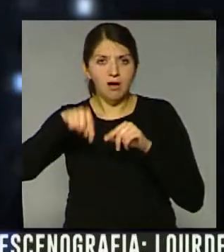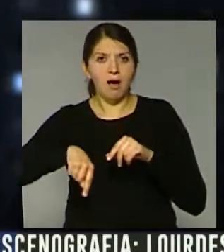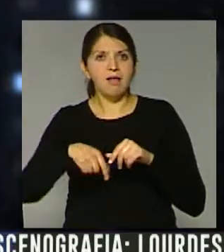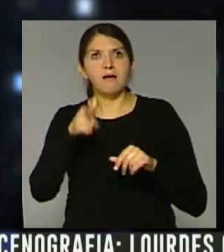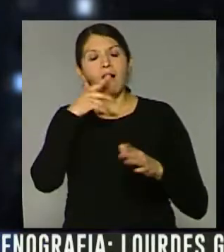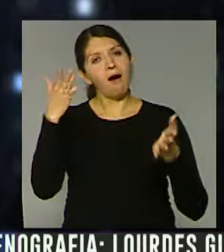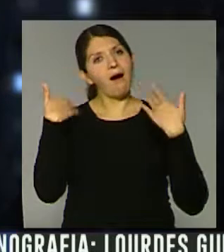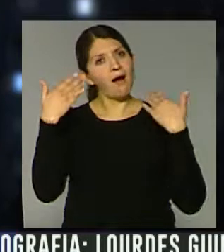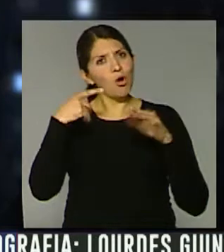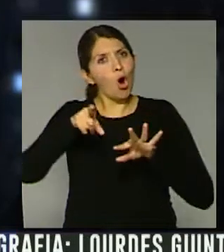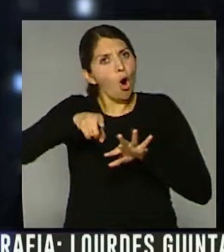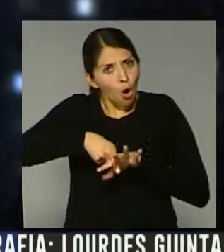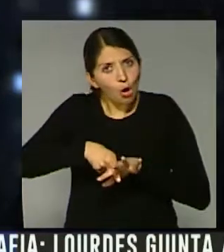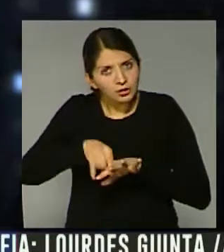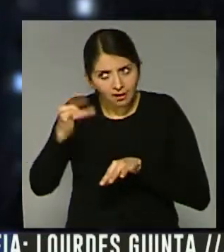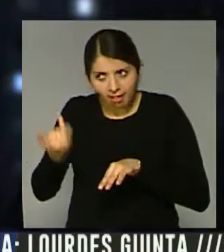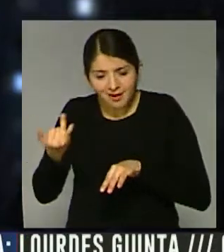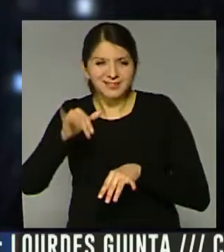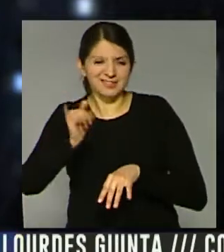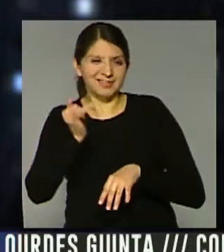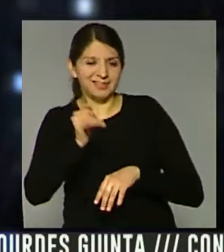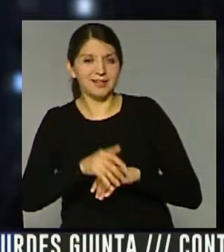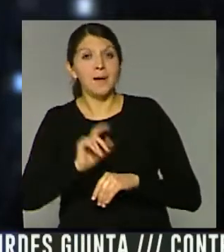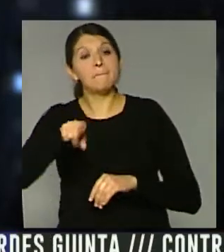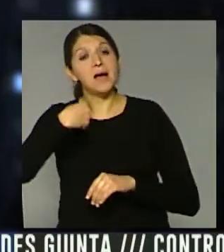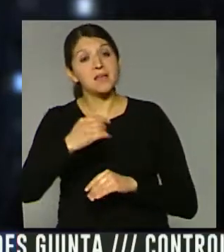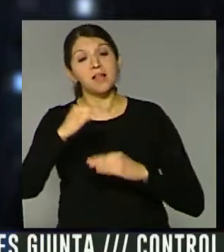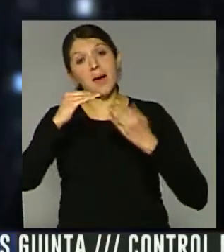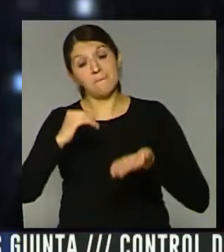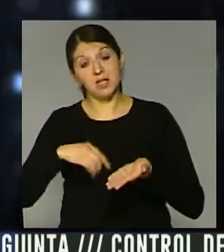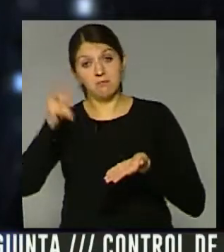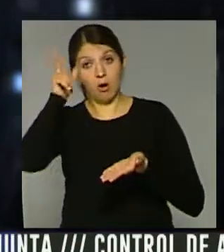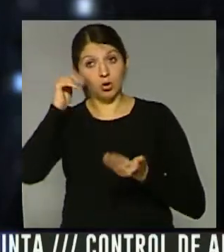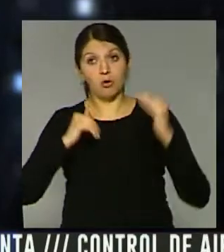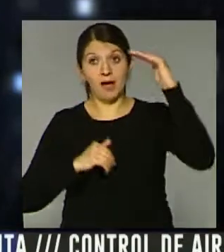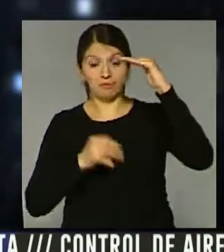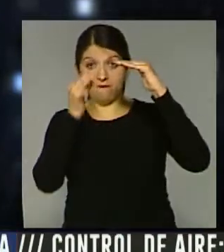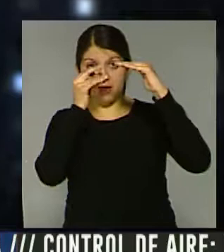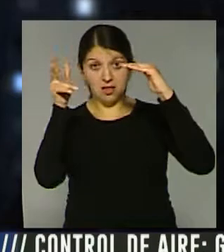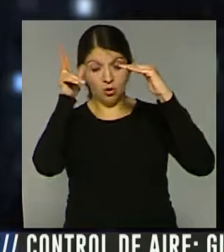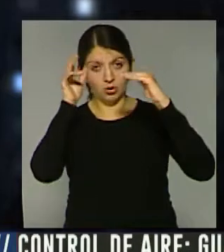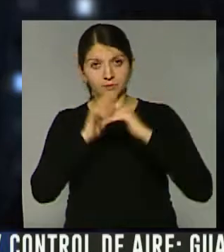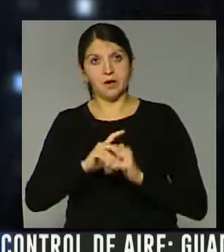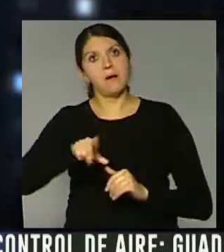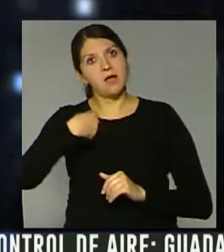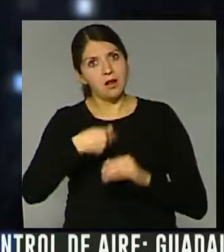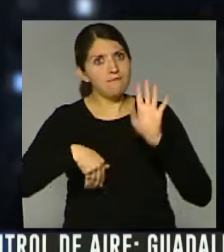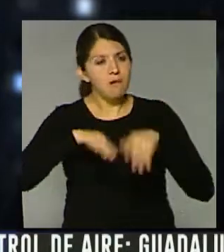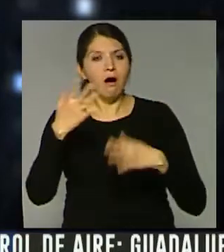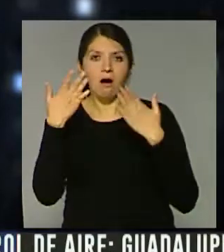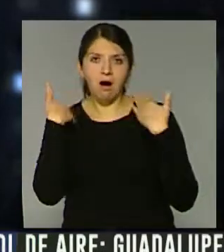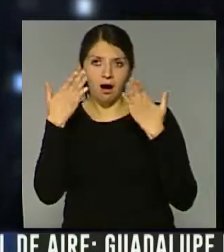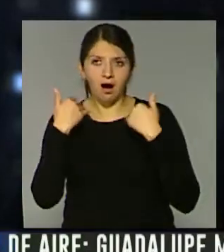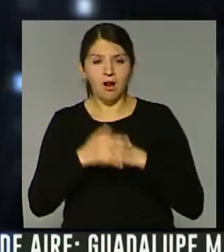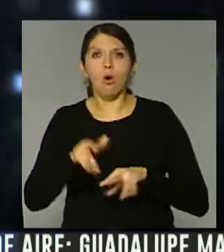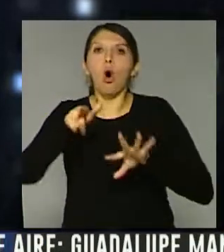¿Usted trajo la OJ? Traje las OJ. Perfecto, ya en el día de mañana una mínima de 8 y una máxima de 28. Traiga las mañanas, mejor la OJ que va a ser más calor. Cielo